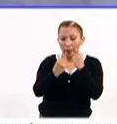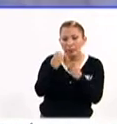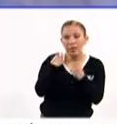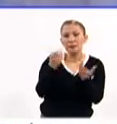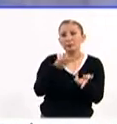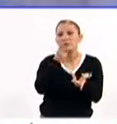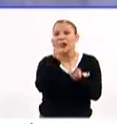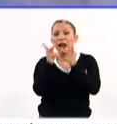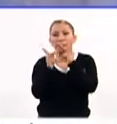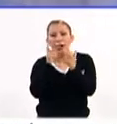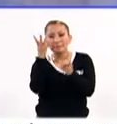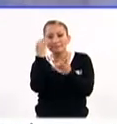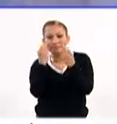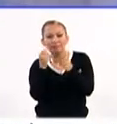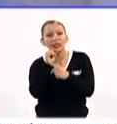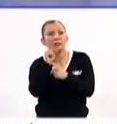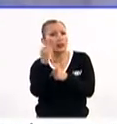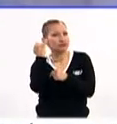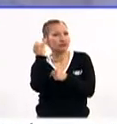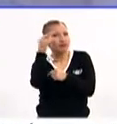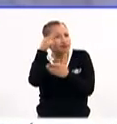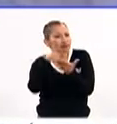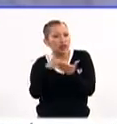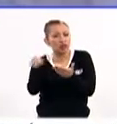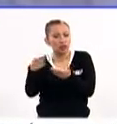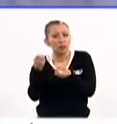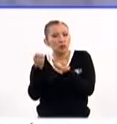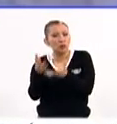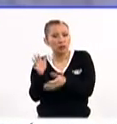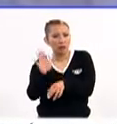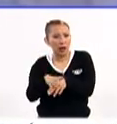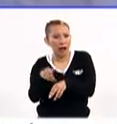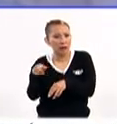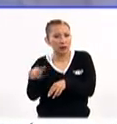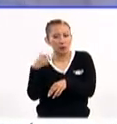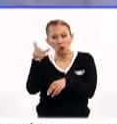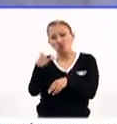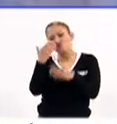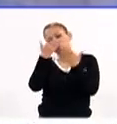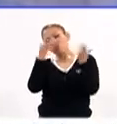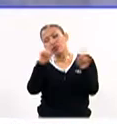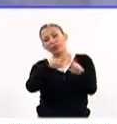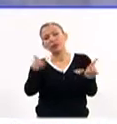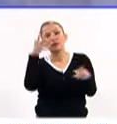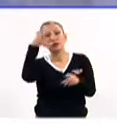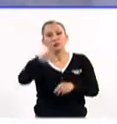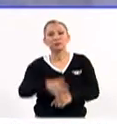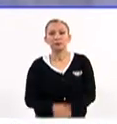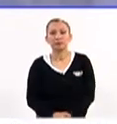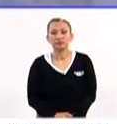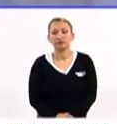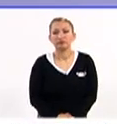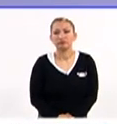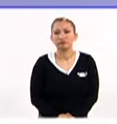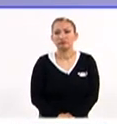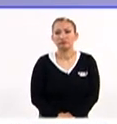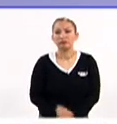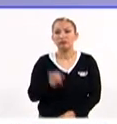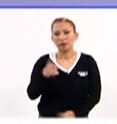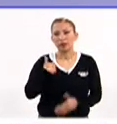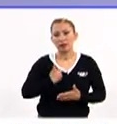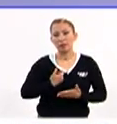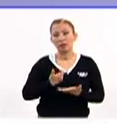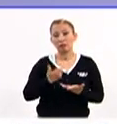nuevas palabras, también me imagino que esto te ha abonado para tener una perspectiva diferente de tu futuro. Sí,